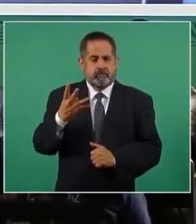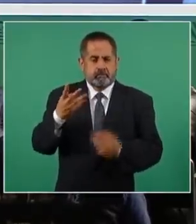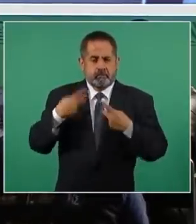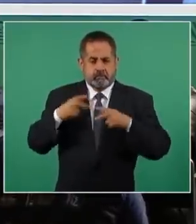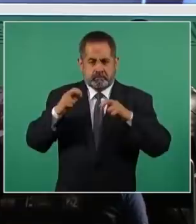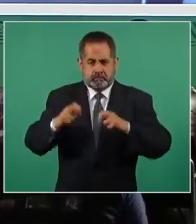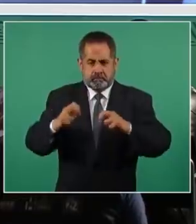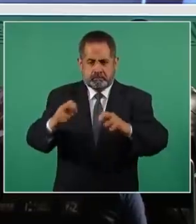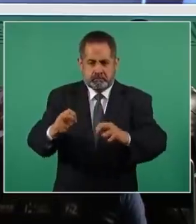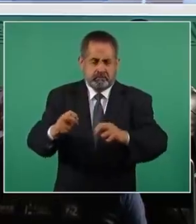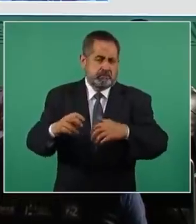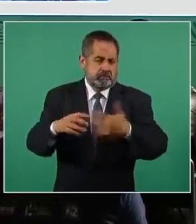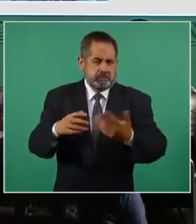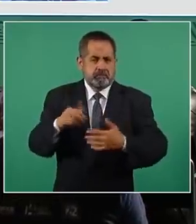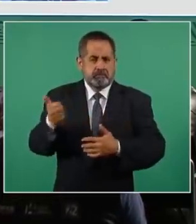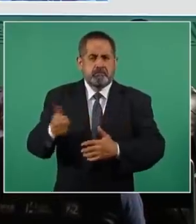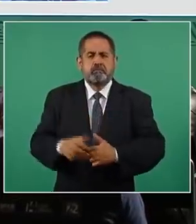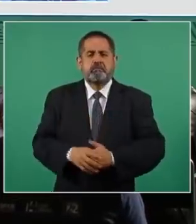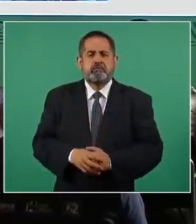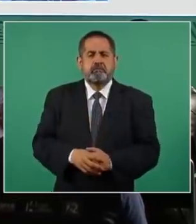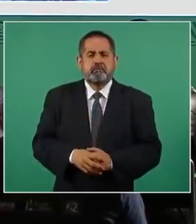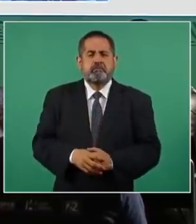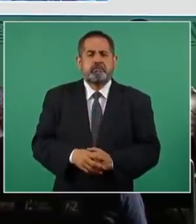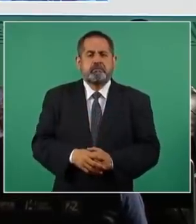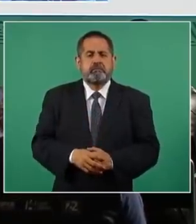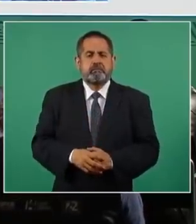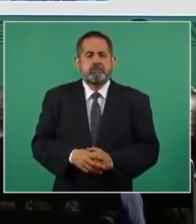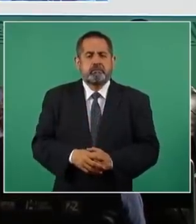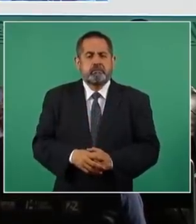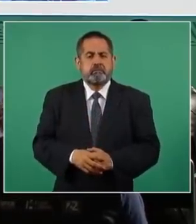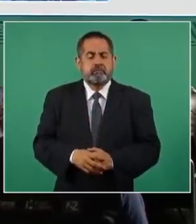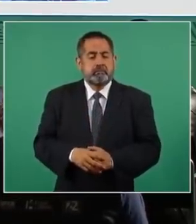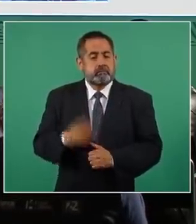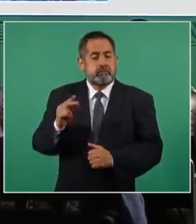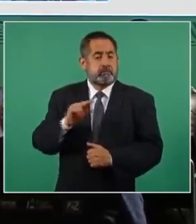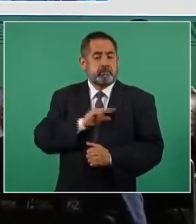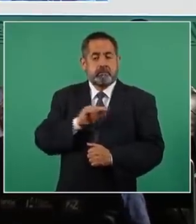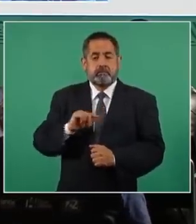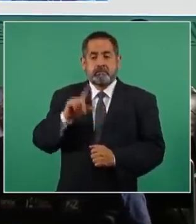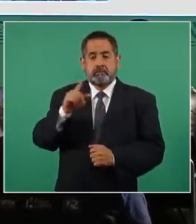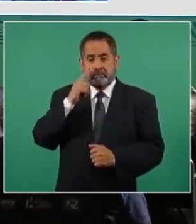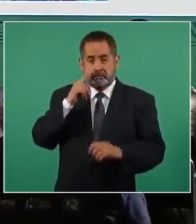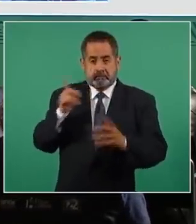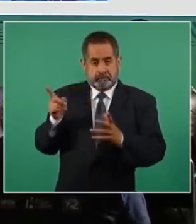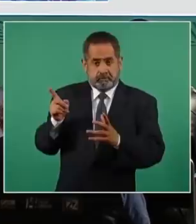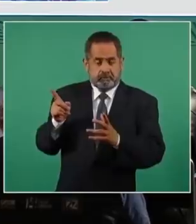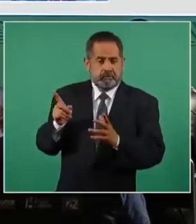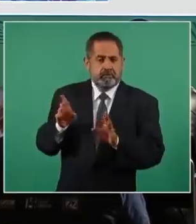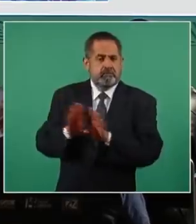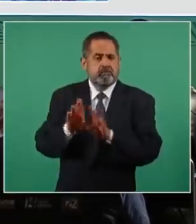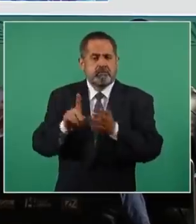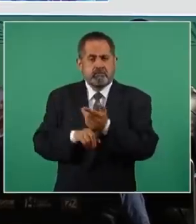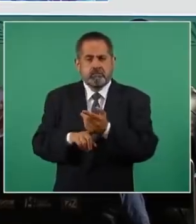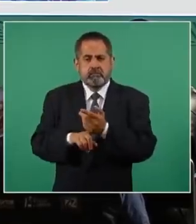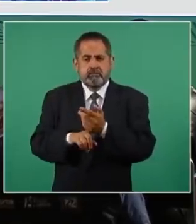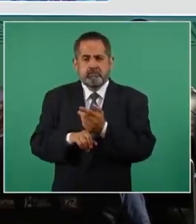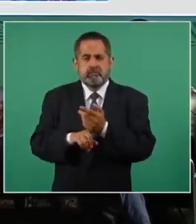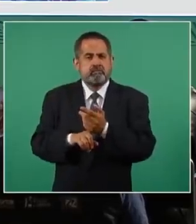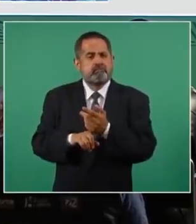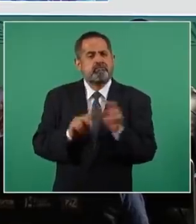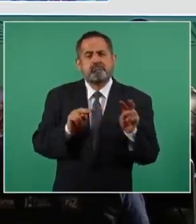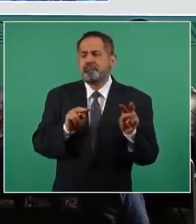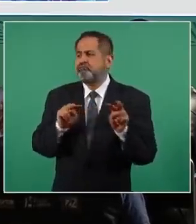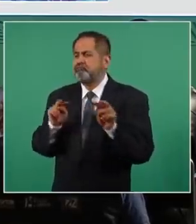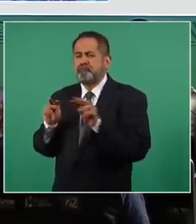hay otra configuración, que es la que sigue, especial, por ejemplo, estas que son de 45 grados, que permite estar viendo a 45 grados